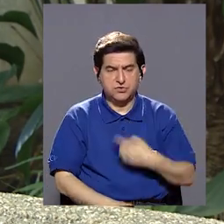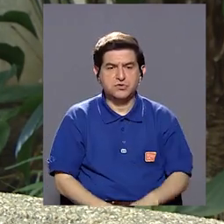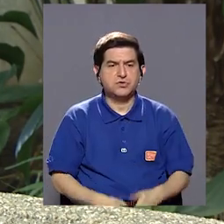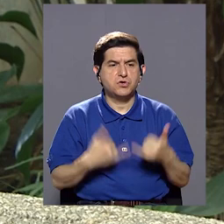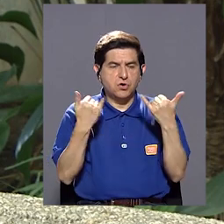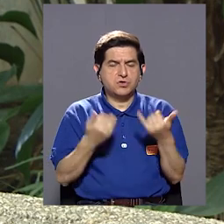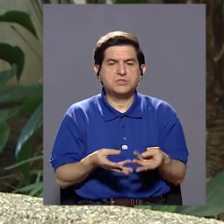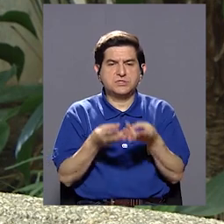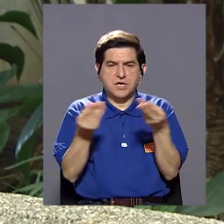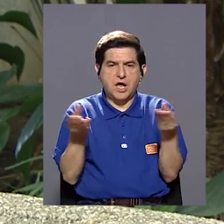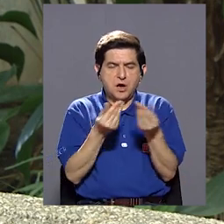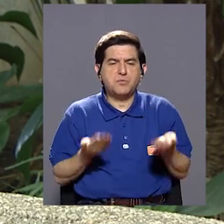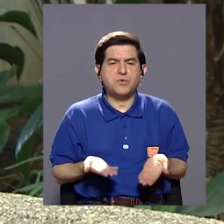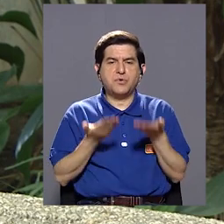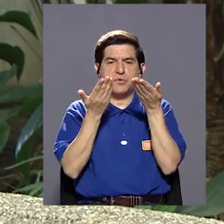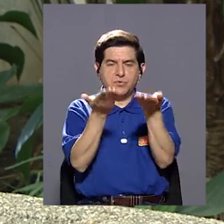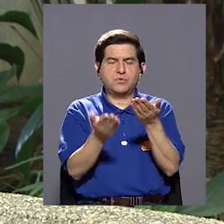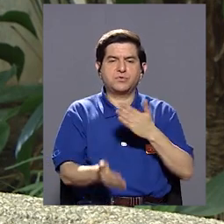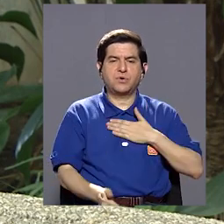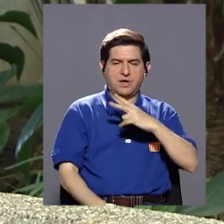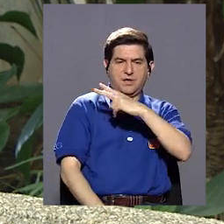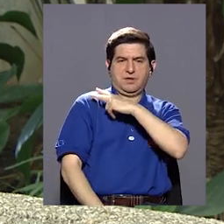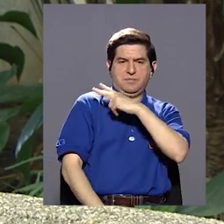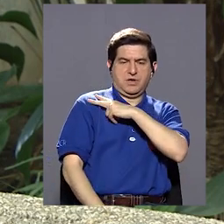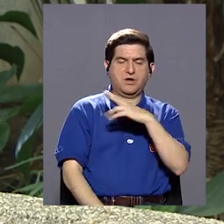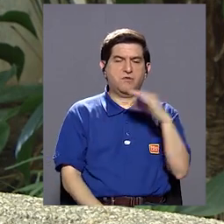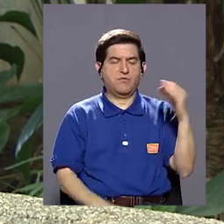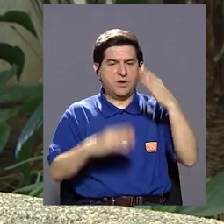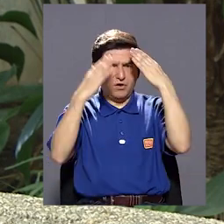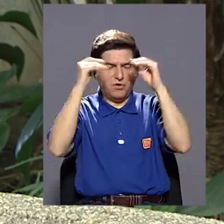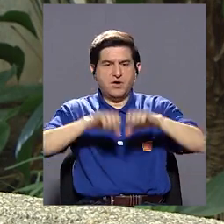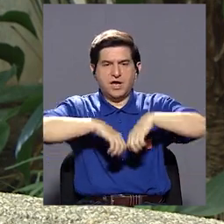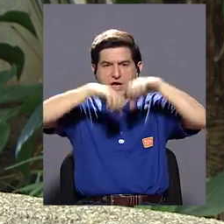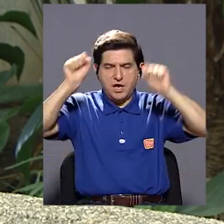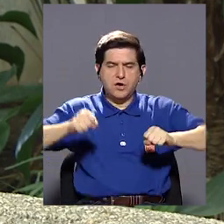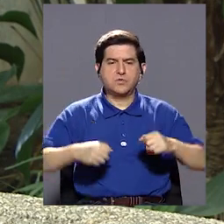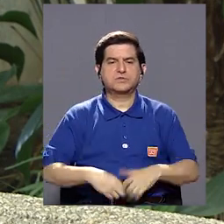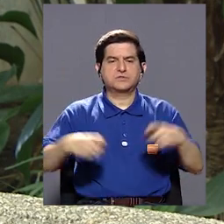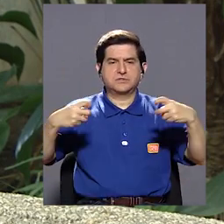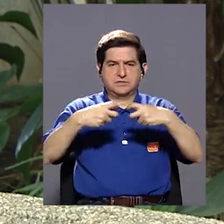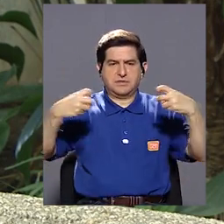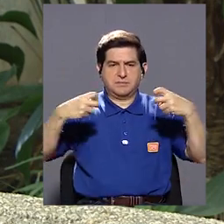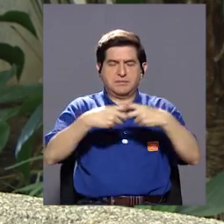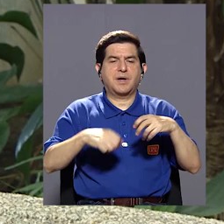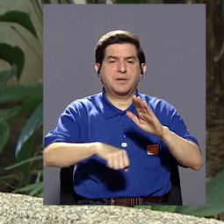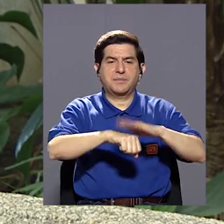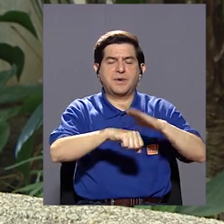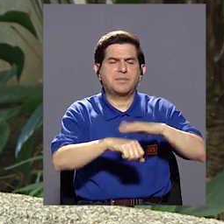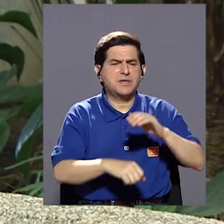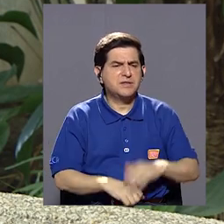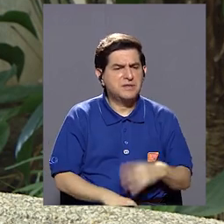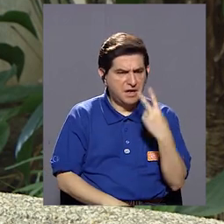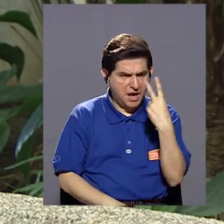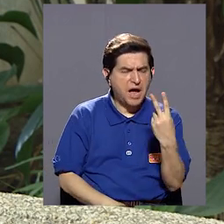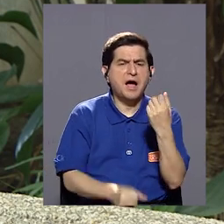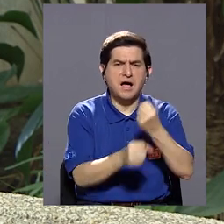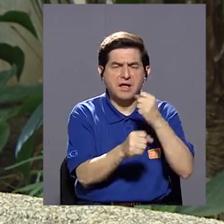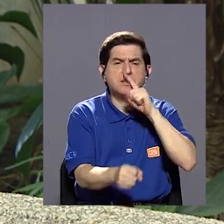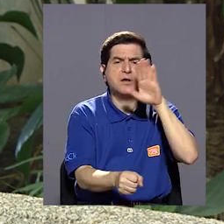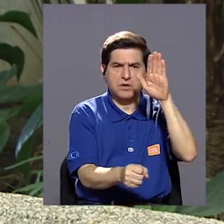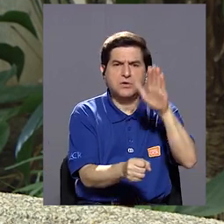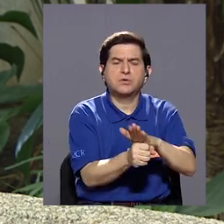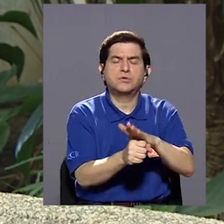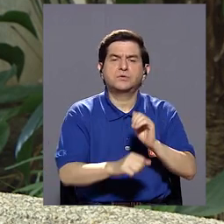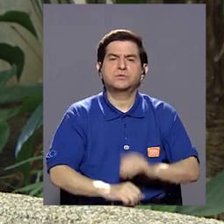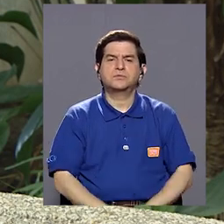probablemente he entregado un producto a mi jefatura o lo he reportado en un sistema electrónico que permite verificar que realicé el trabajo y la